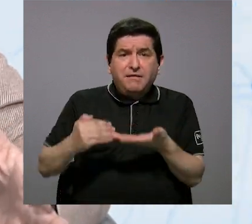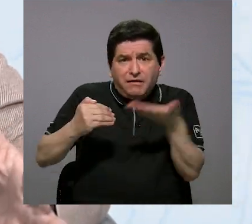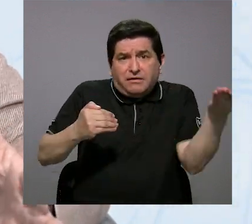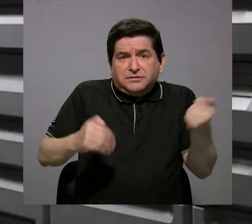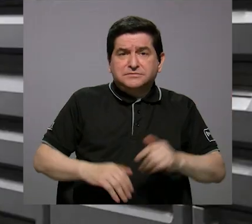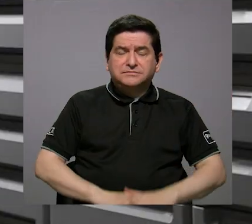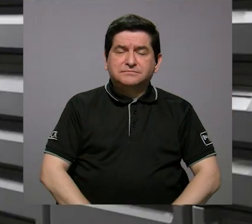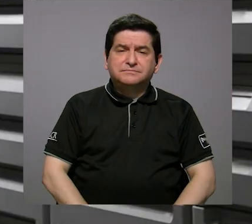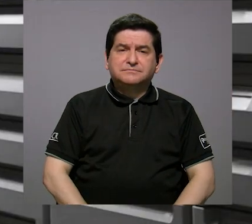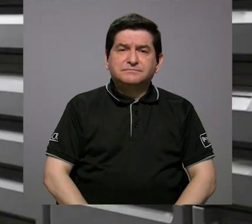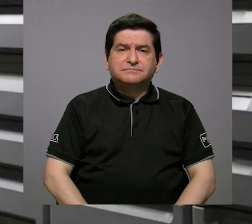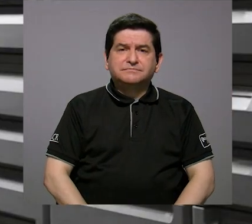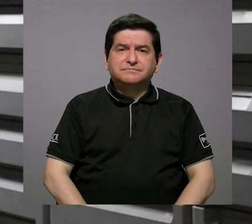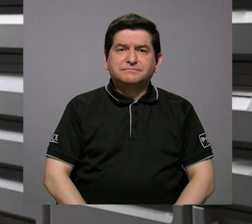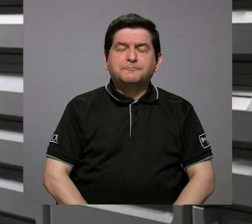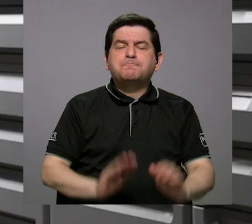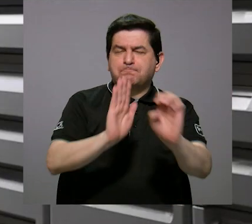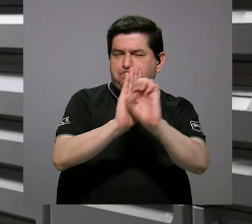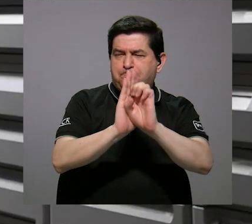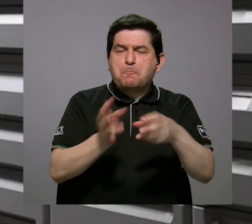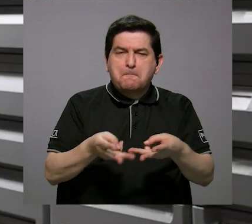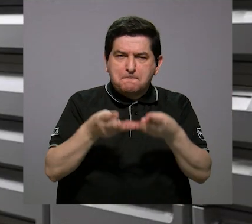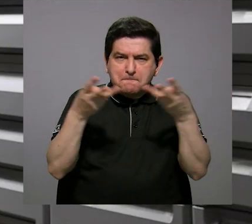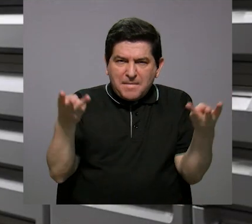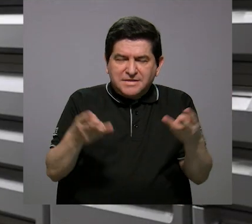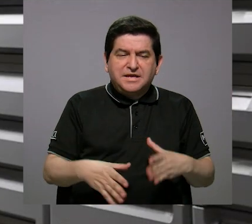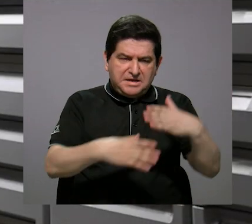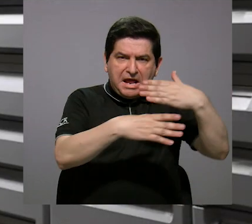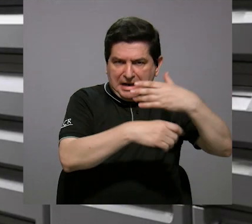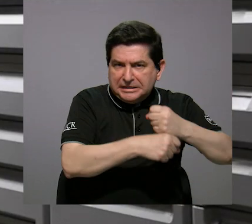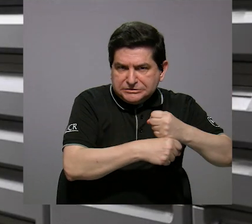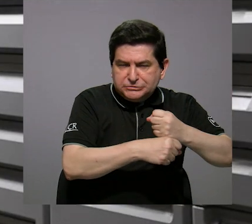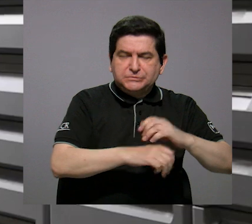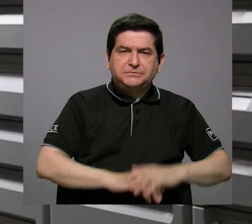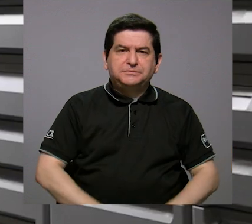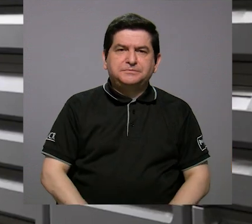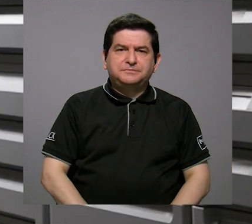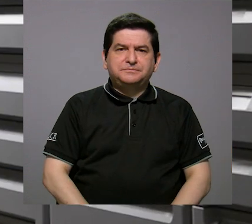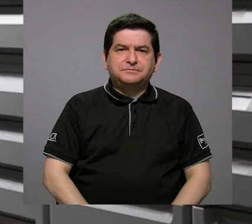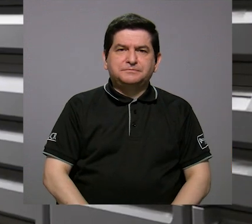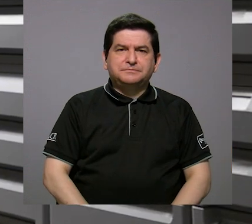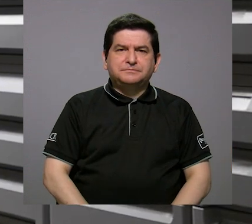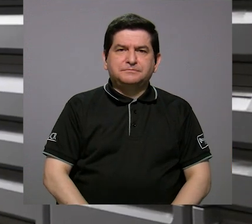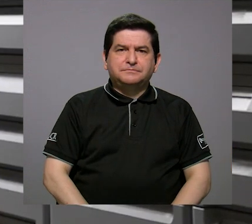estos objetos. Por ejemplo, los materiales con que fueron fabricados,